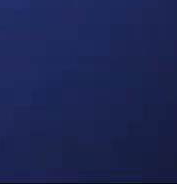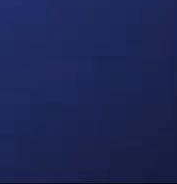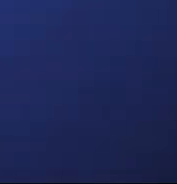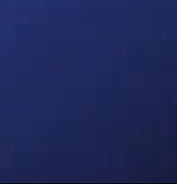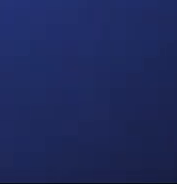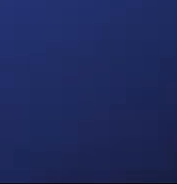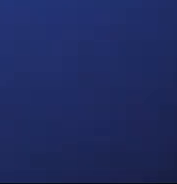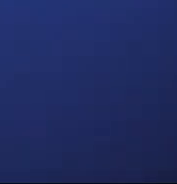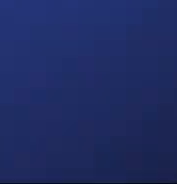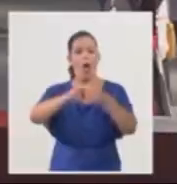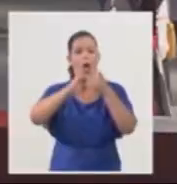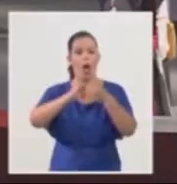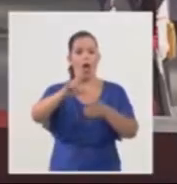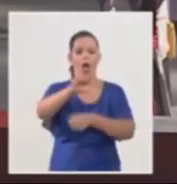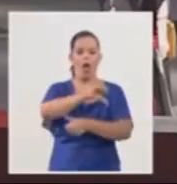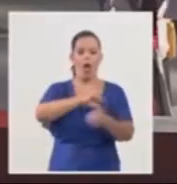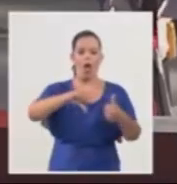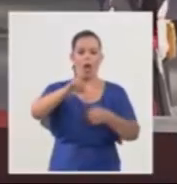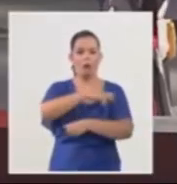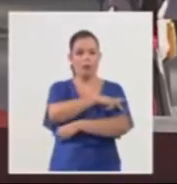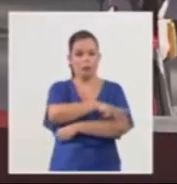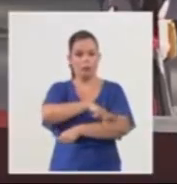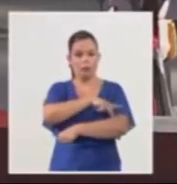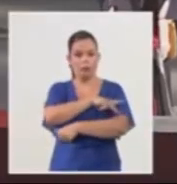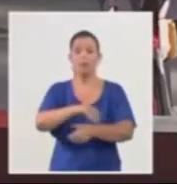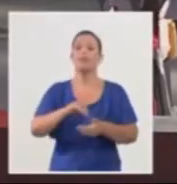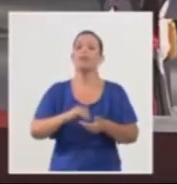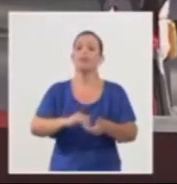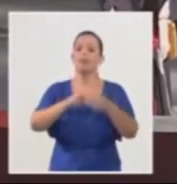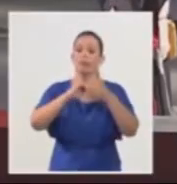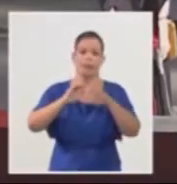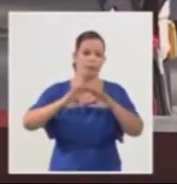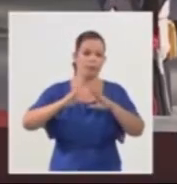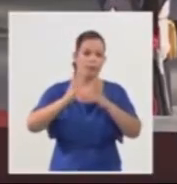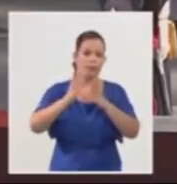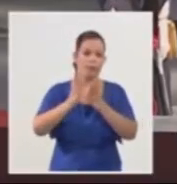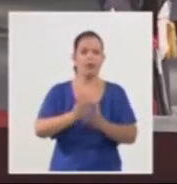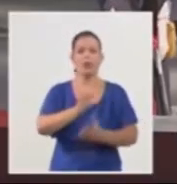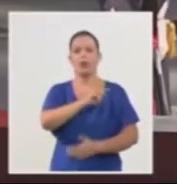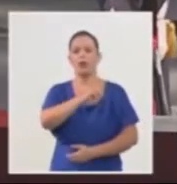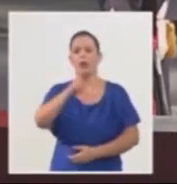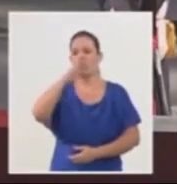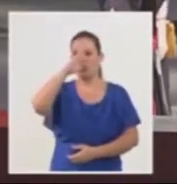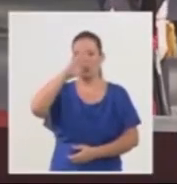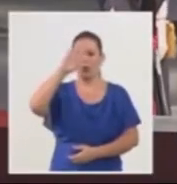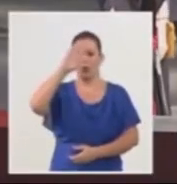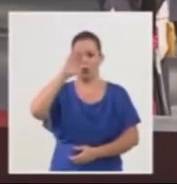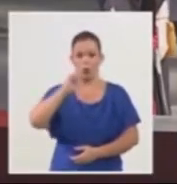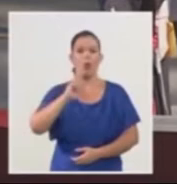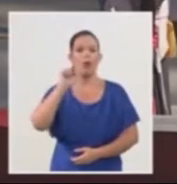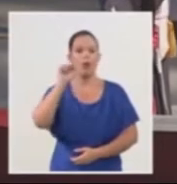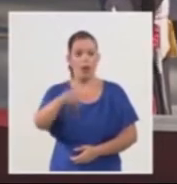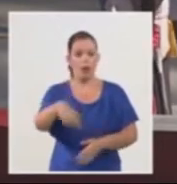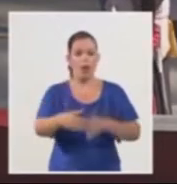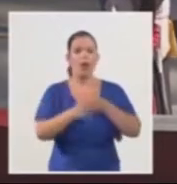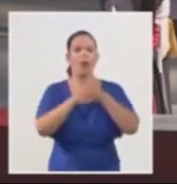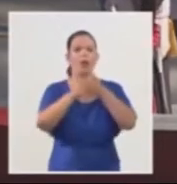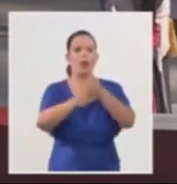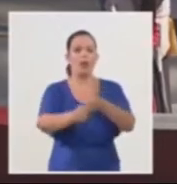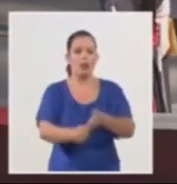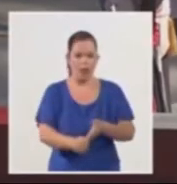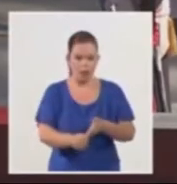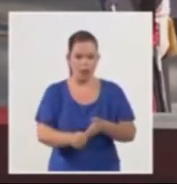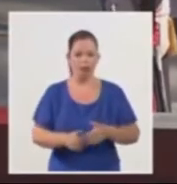ALBA. Nuestra Nicaragua ahí estará, como cabe, como es, como debe ser. Ahí estará